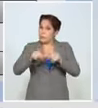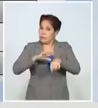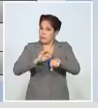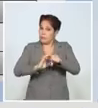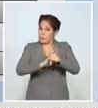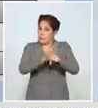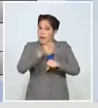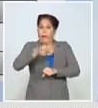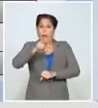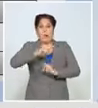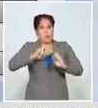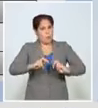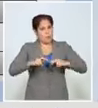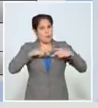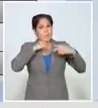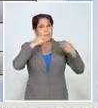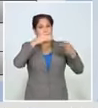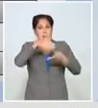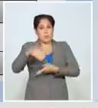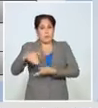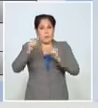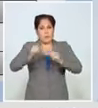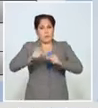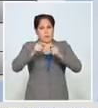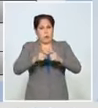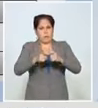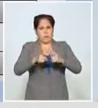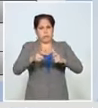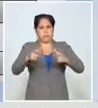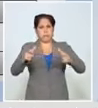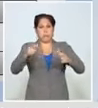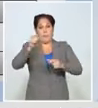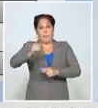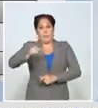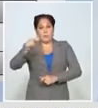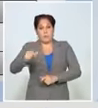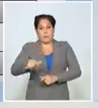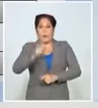Ayer nuevamente fallece un número elevado de personas,